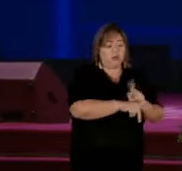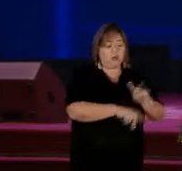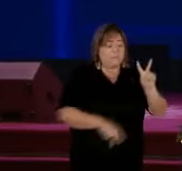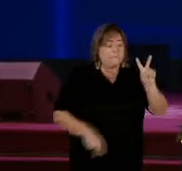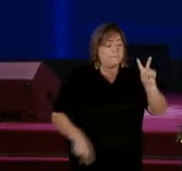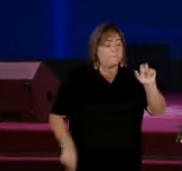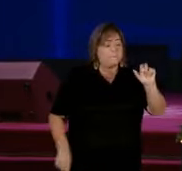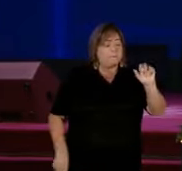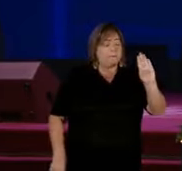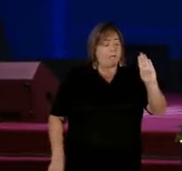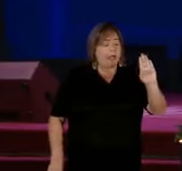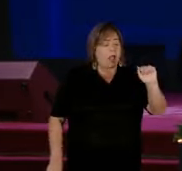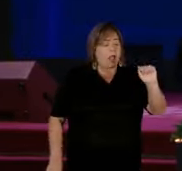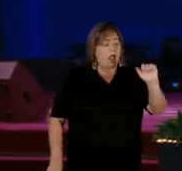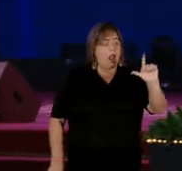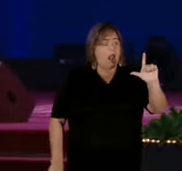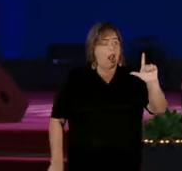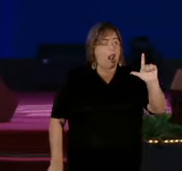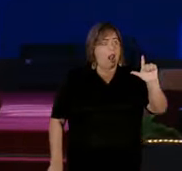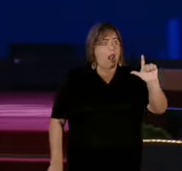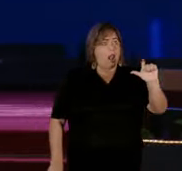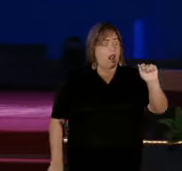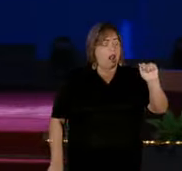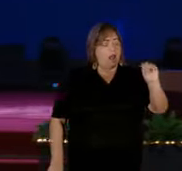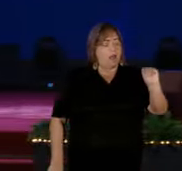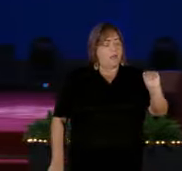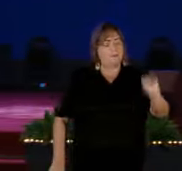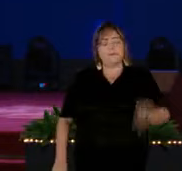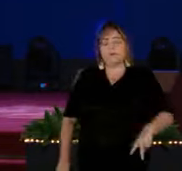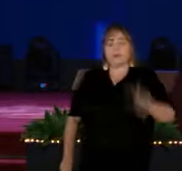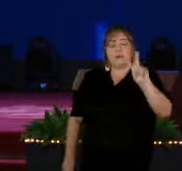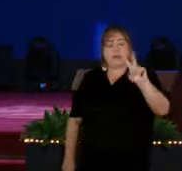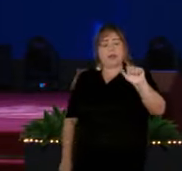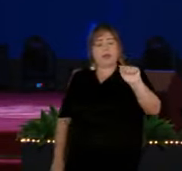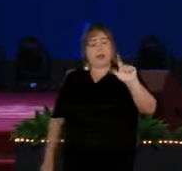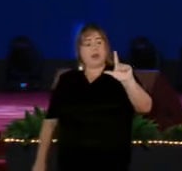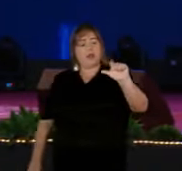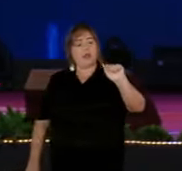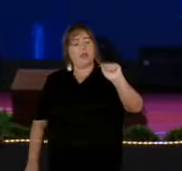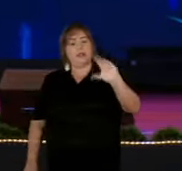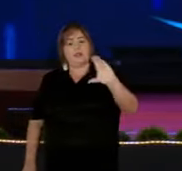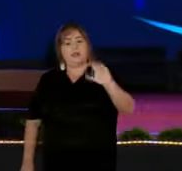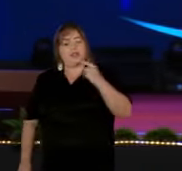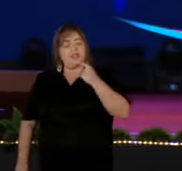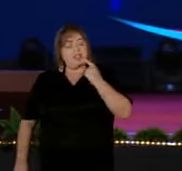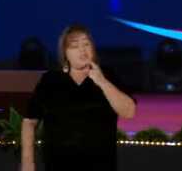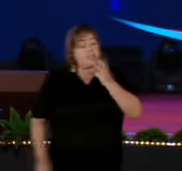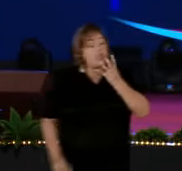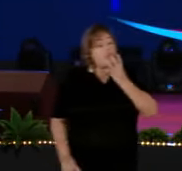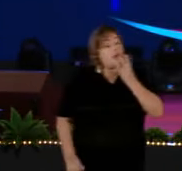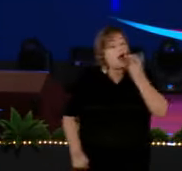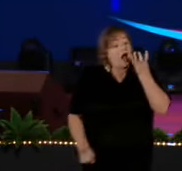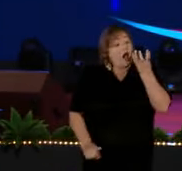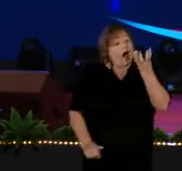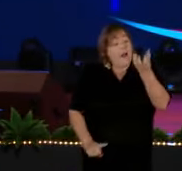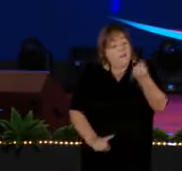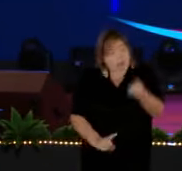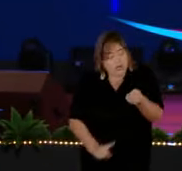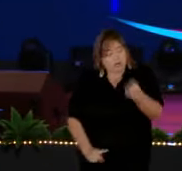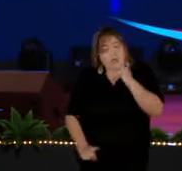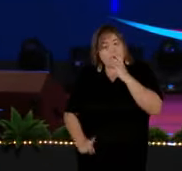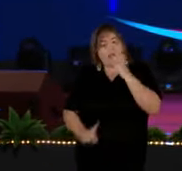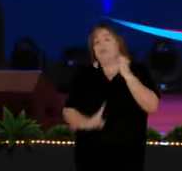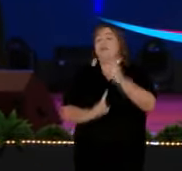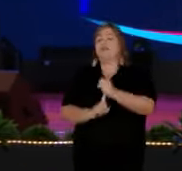Balac. Que no es otra cosa que maldecir, pero ahí mismo dice que ponen tropiezo. Véala en